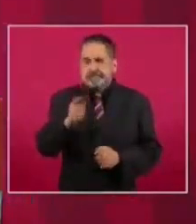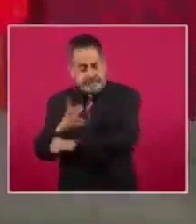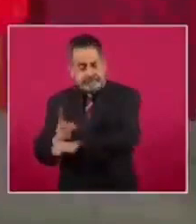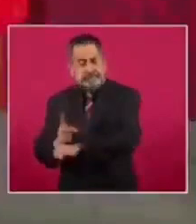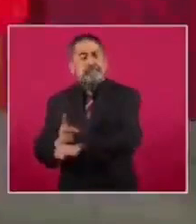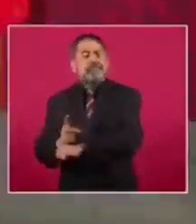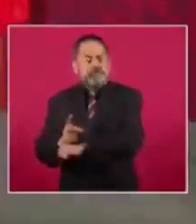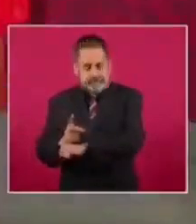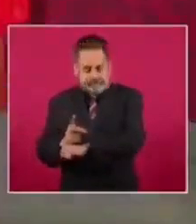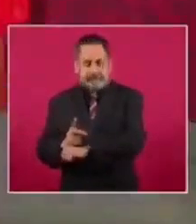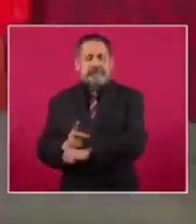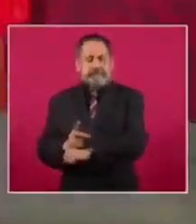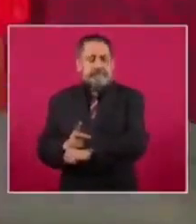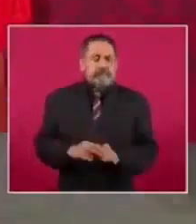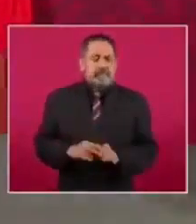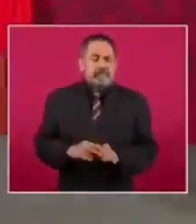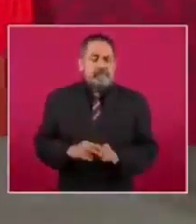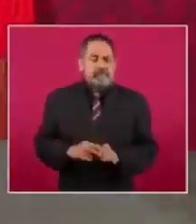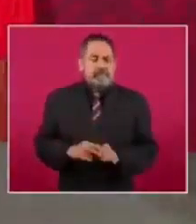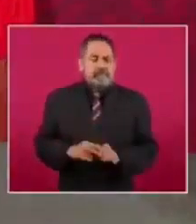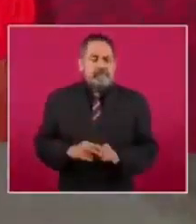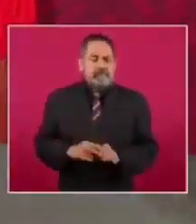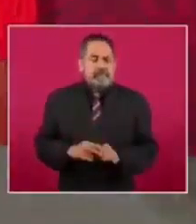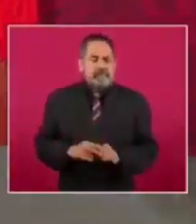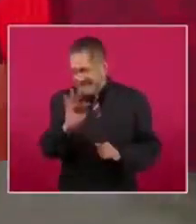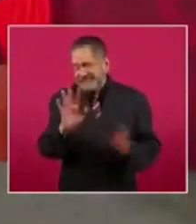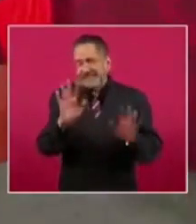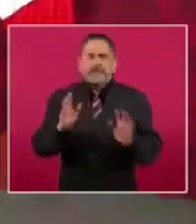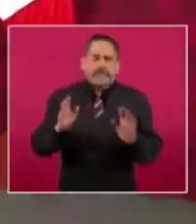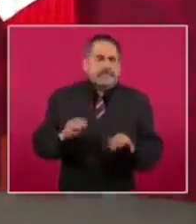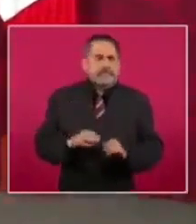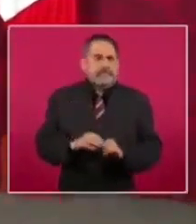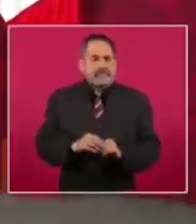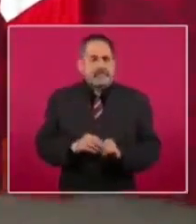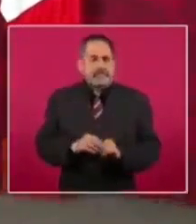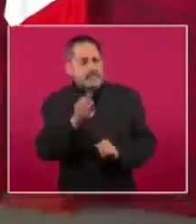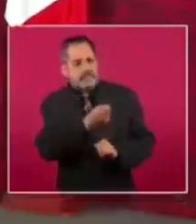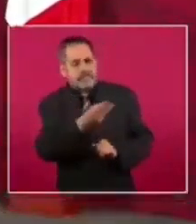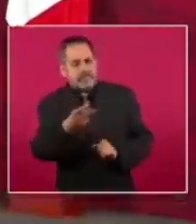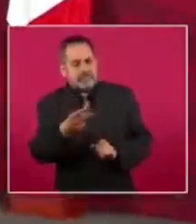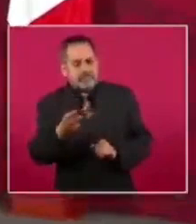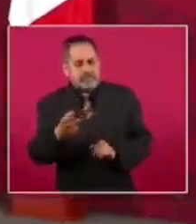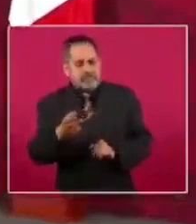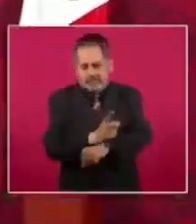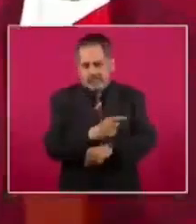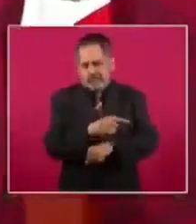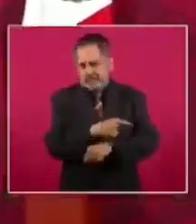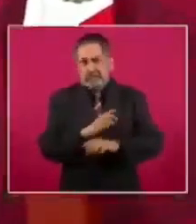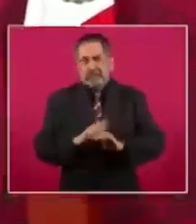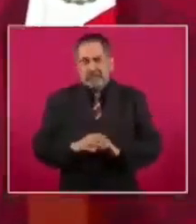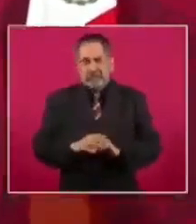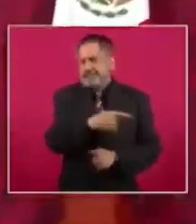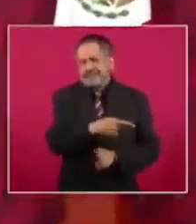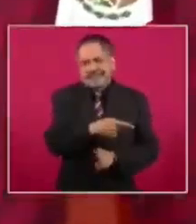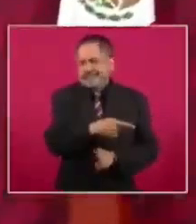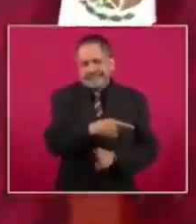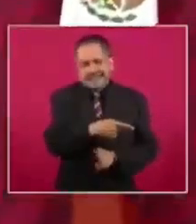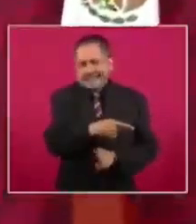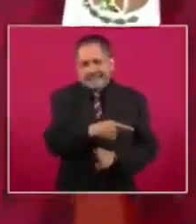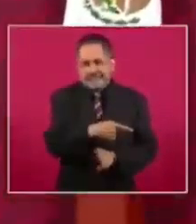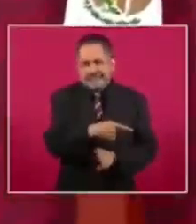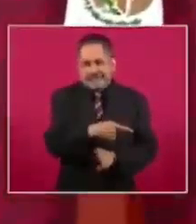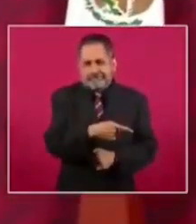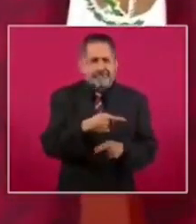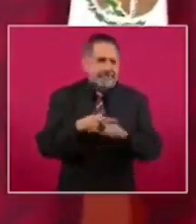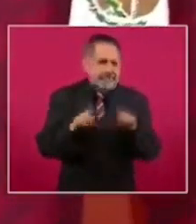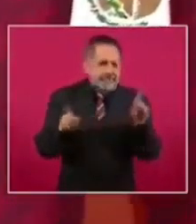la honradez y la honestidad. Y puedes que sean honrados nuestros adversarios, pero no son honestos. Que la